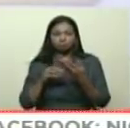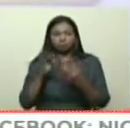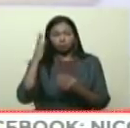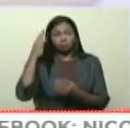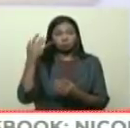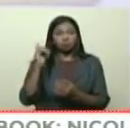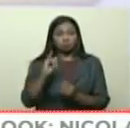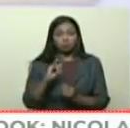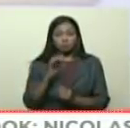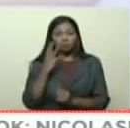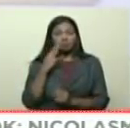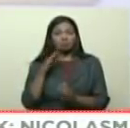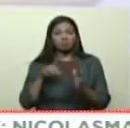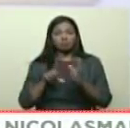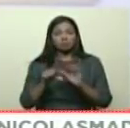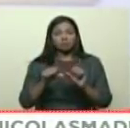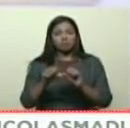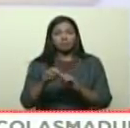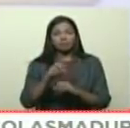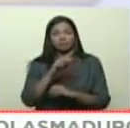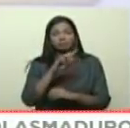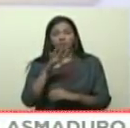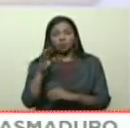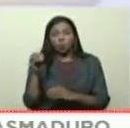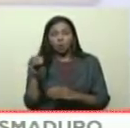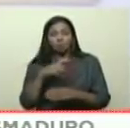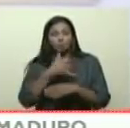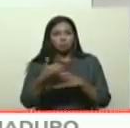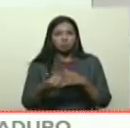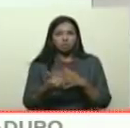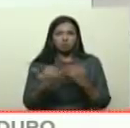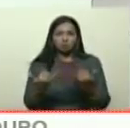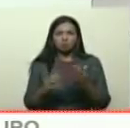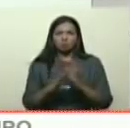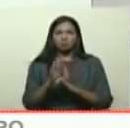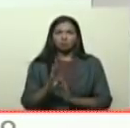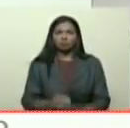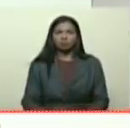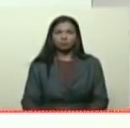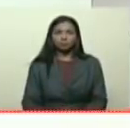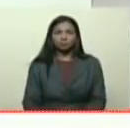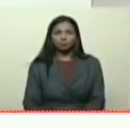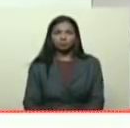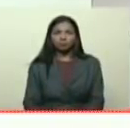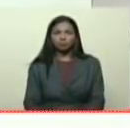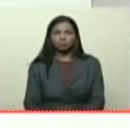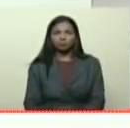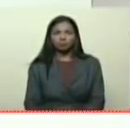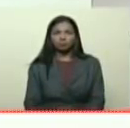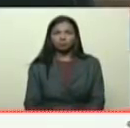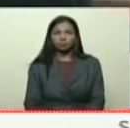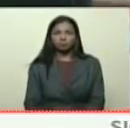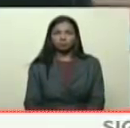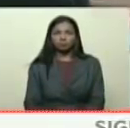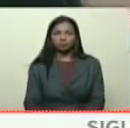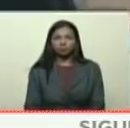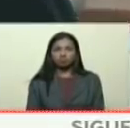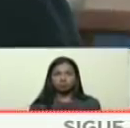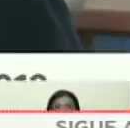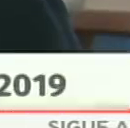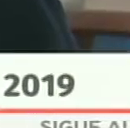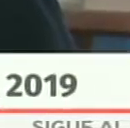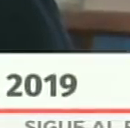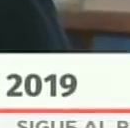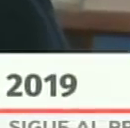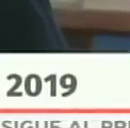esto ya se está avanzando, en estos 150 proyectos. ¿Qué dice Ernesto Villegas? Presidente, la idea justamente es saltar de la